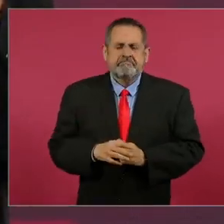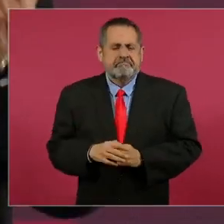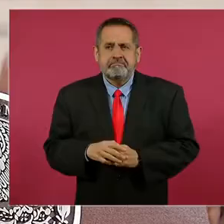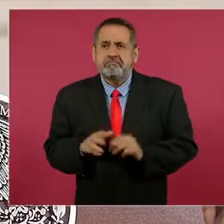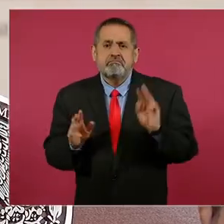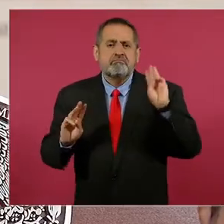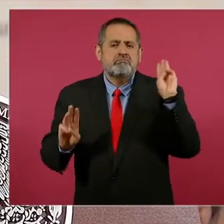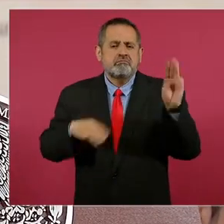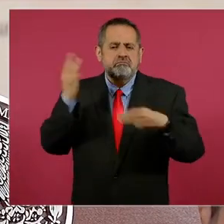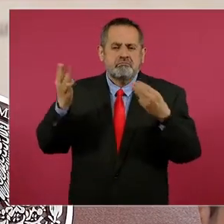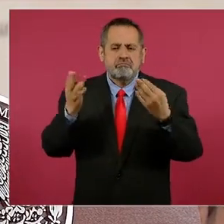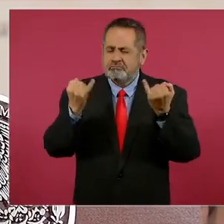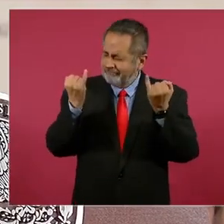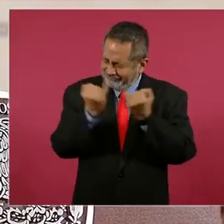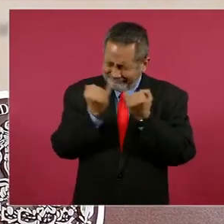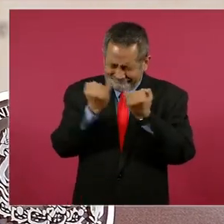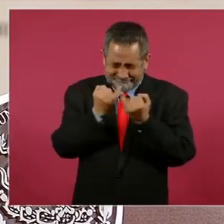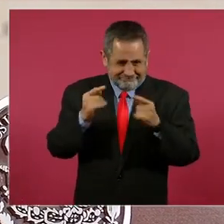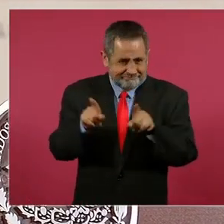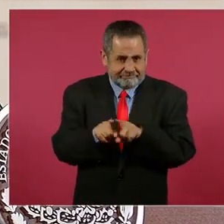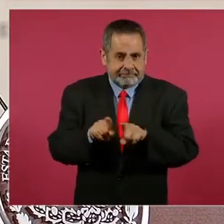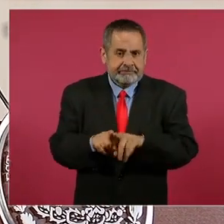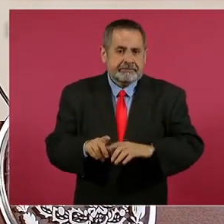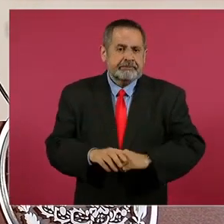es mundial.